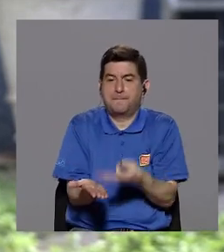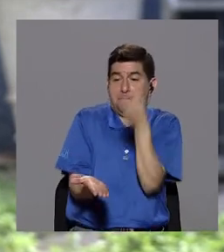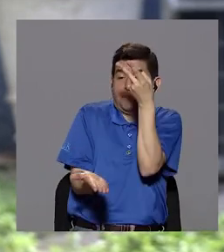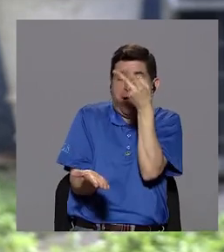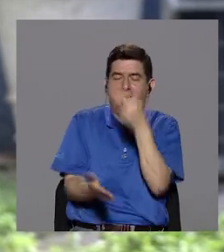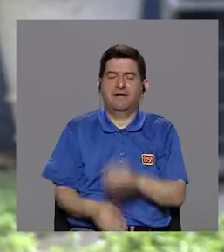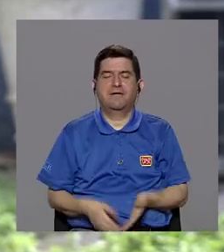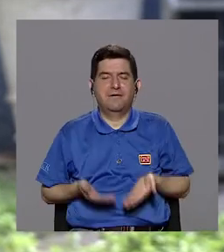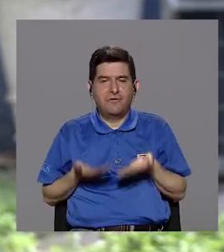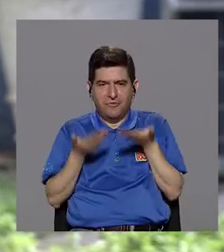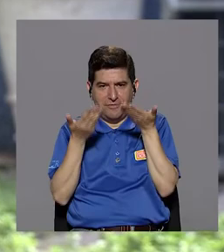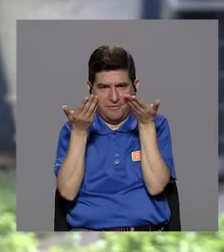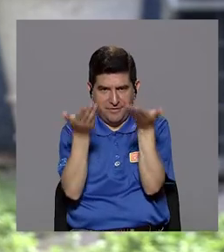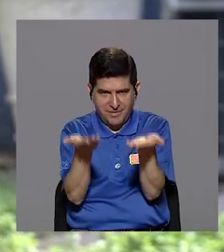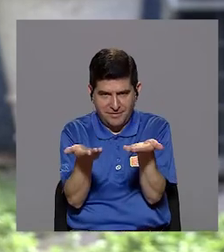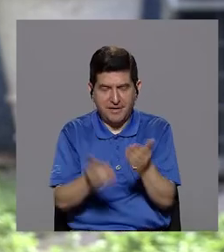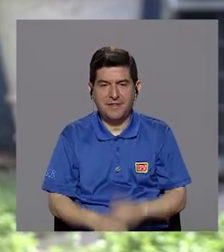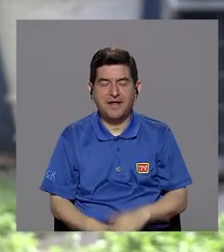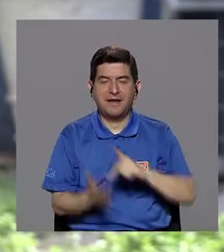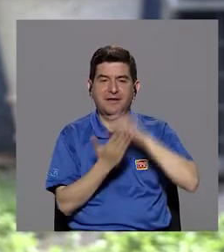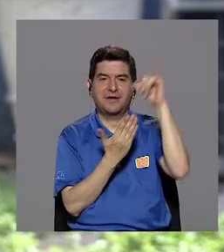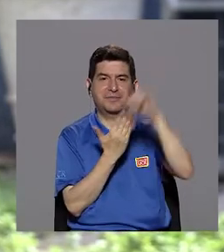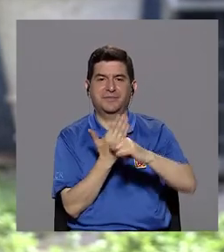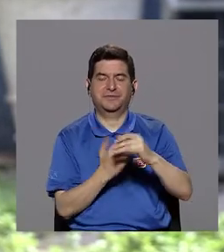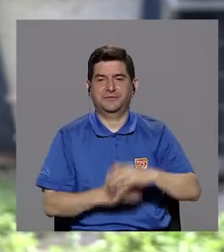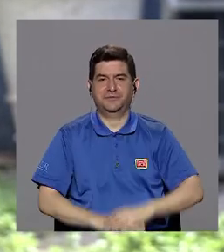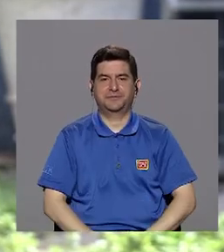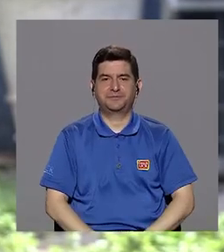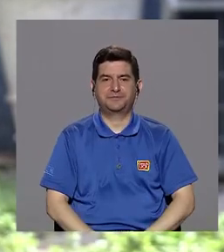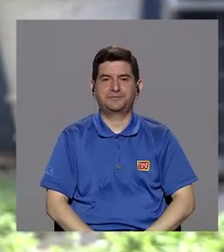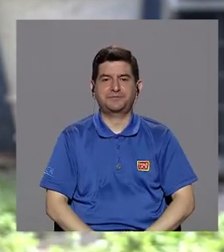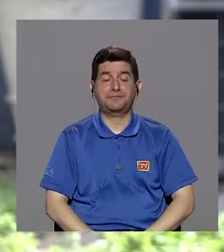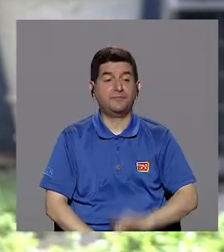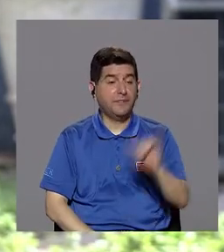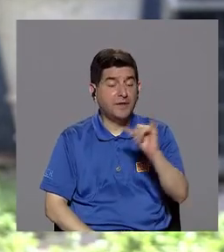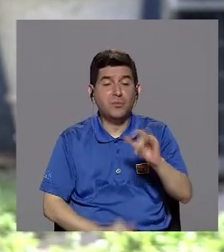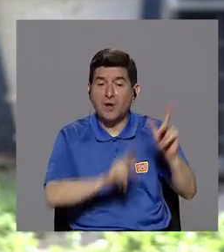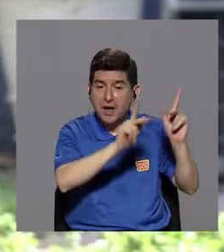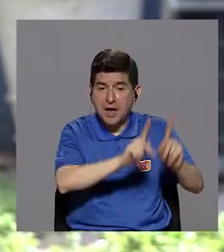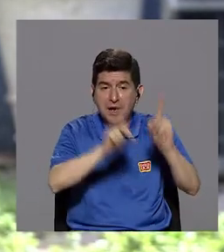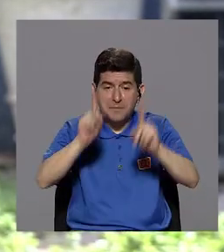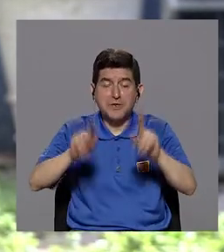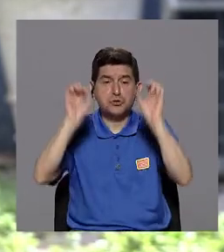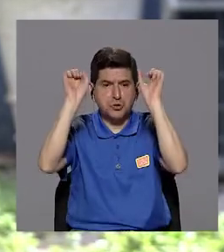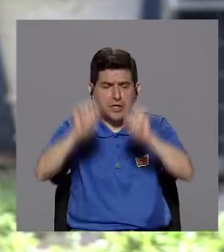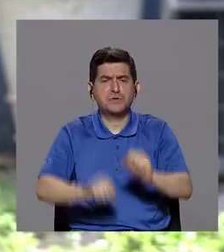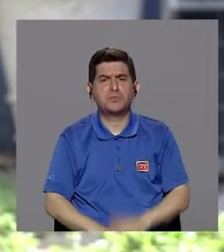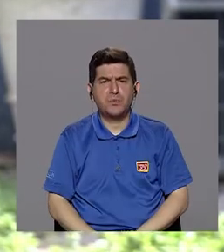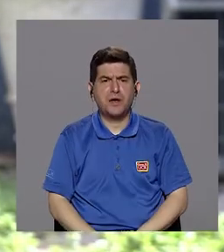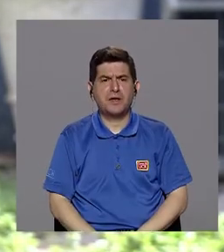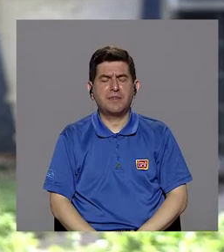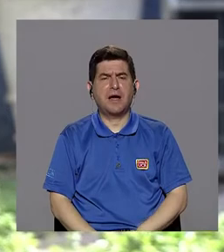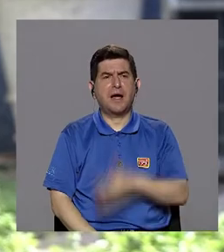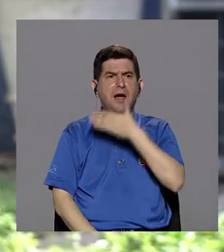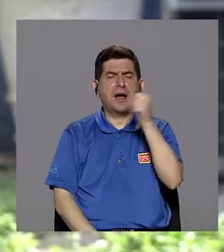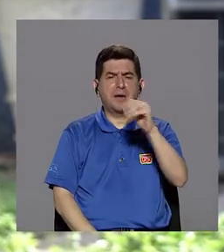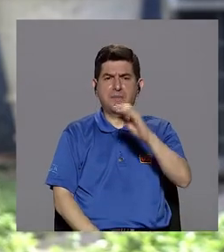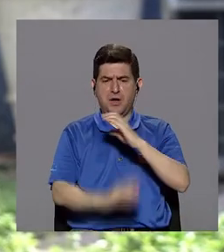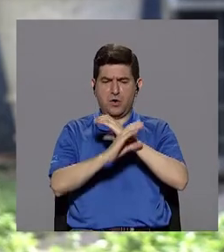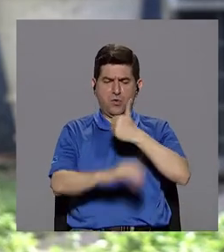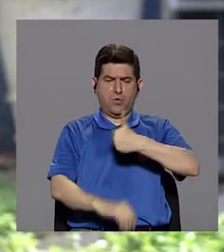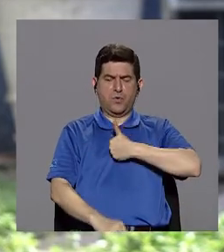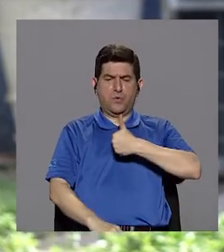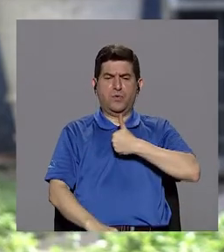también el proyecto, ¿verdad? Y lo que enriquece que las personas puedan favorecer un mejor autocuidado. Es